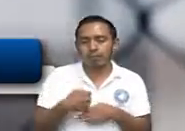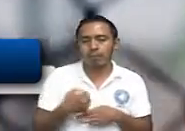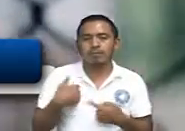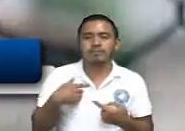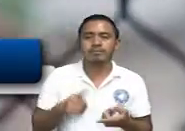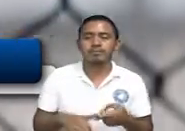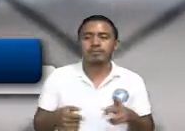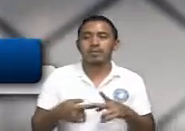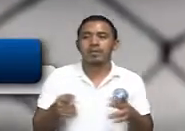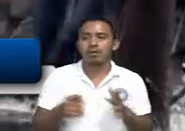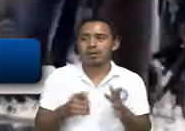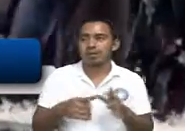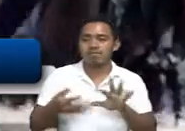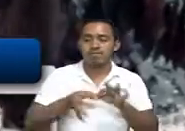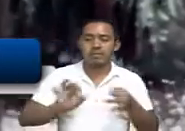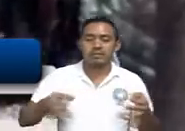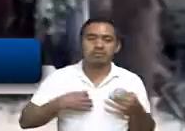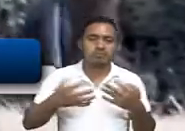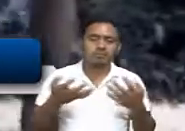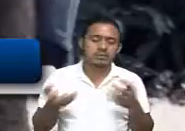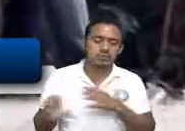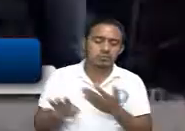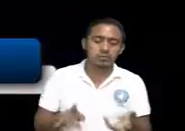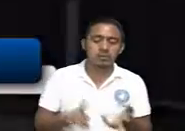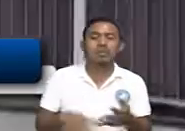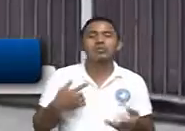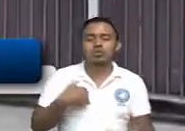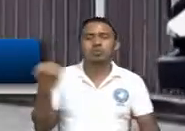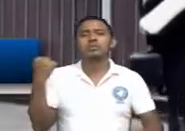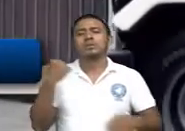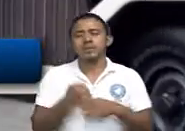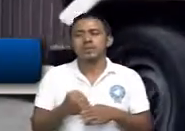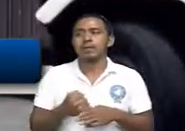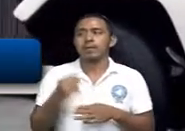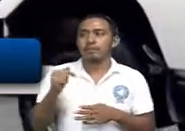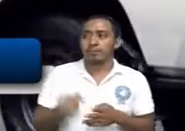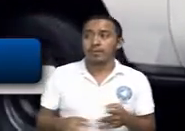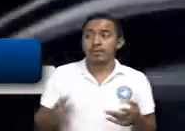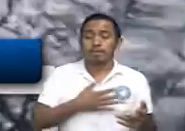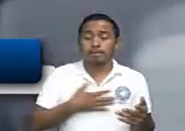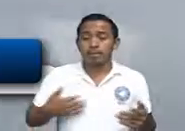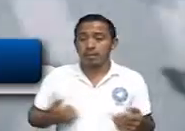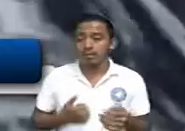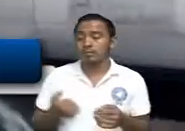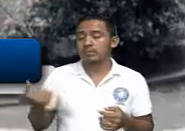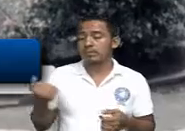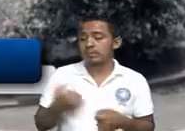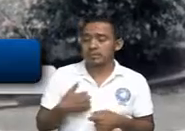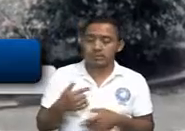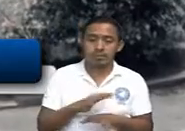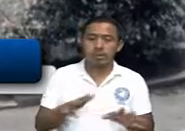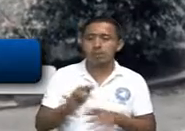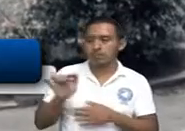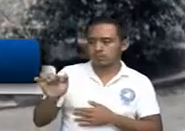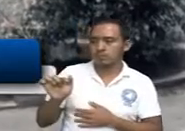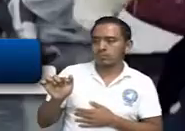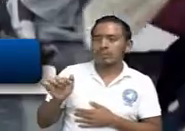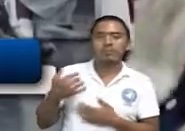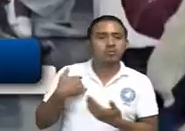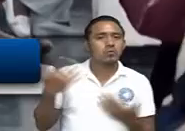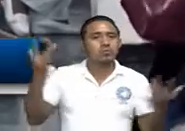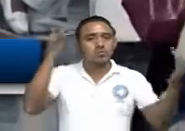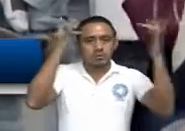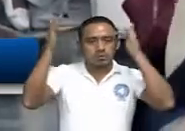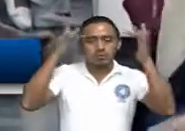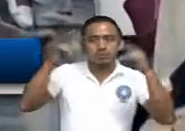expresión directa de me quiero morir, me quiero matar, me voy a matar, estarían mejor sin mí, cosas de ese tipo deben de alarmarnos. Y en